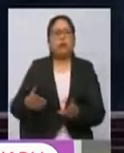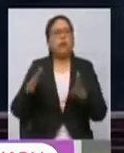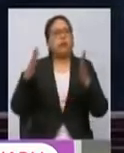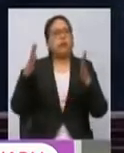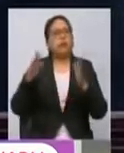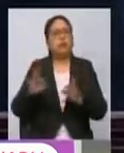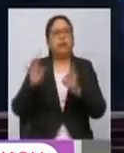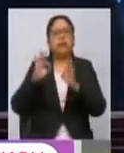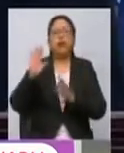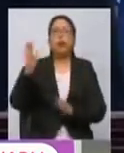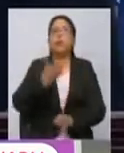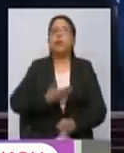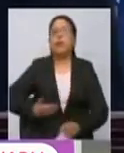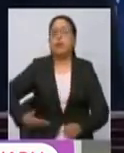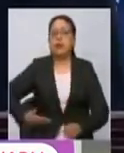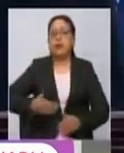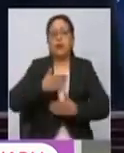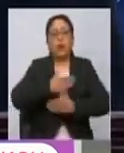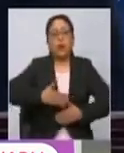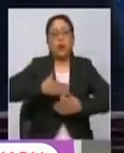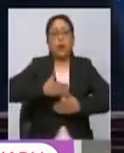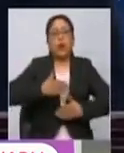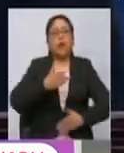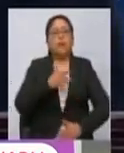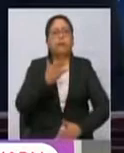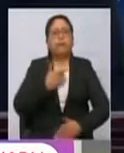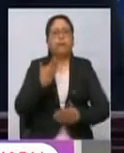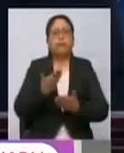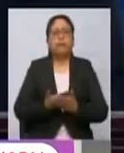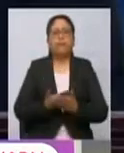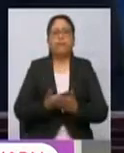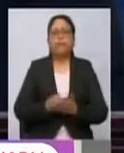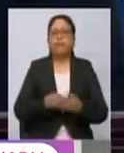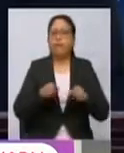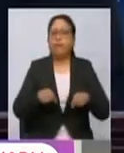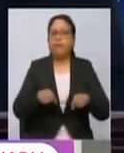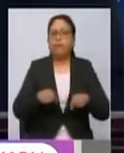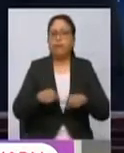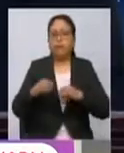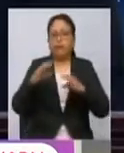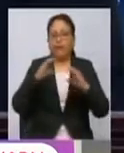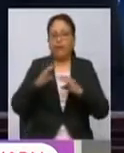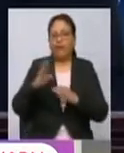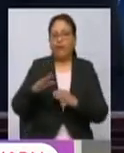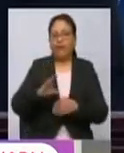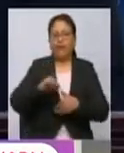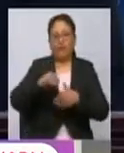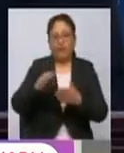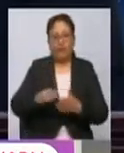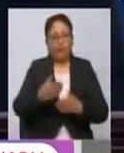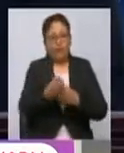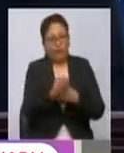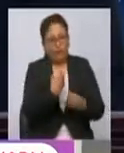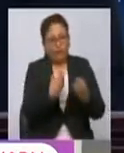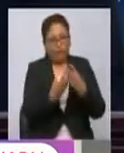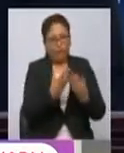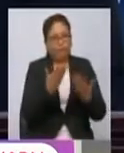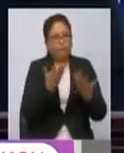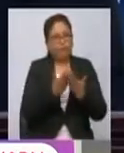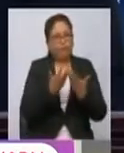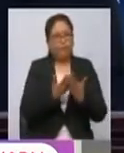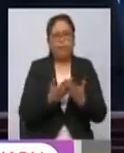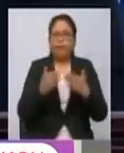acogemos muy contentos lo que nos viene comunicando nuestro embajador, porque vamos a